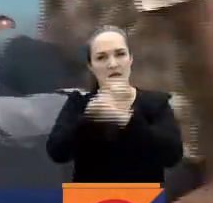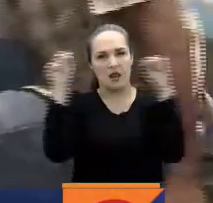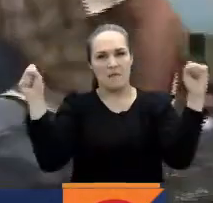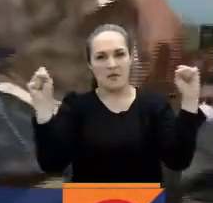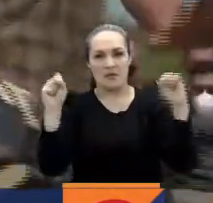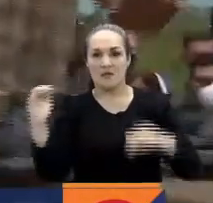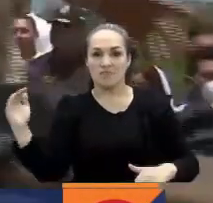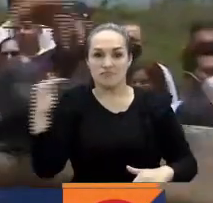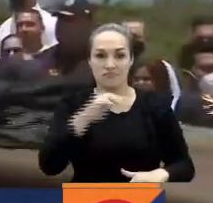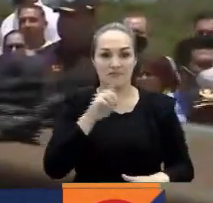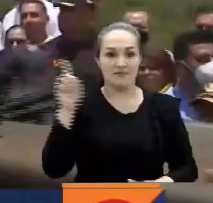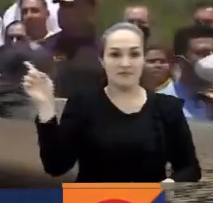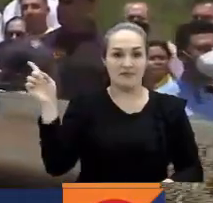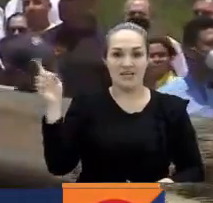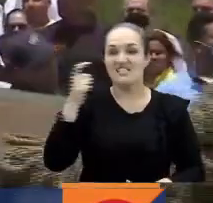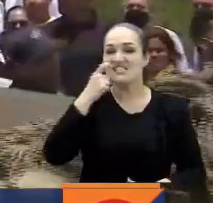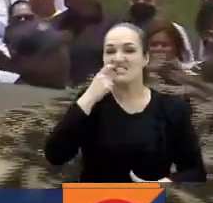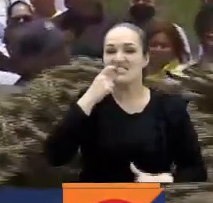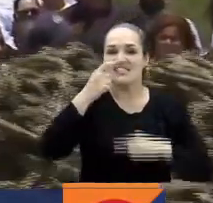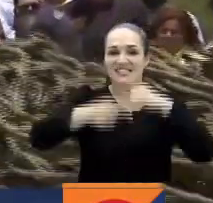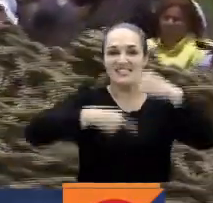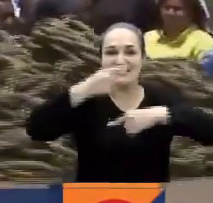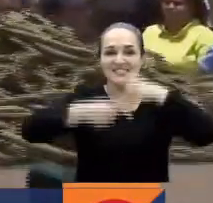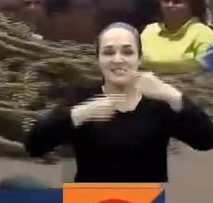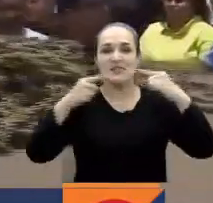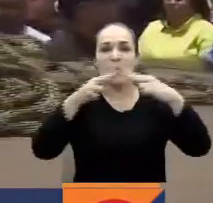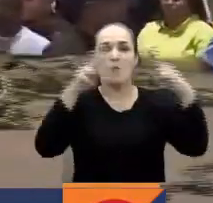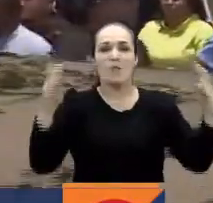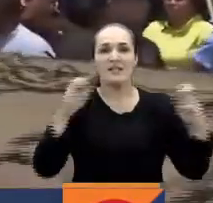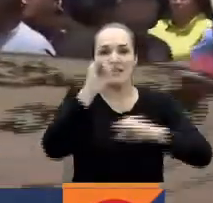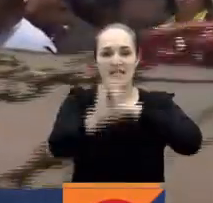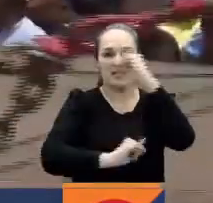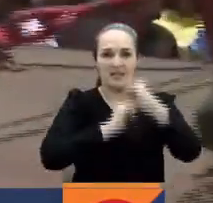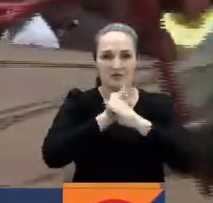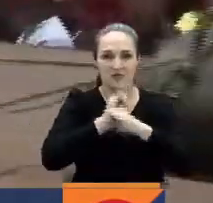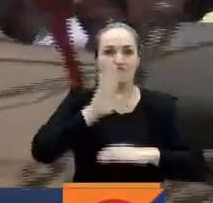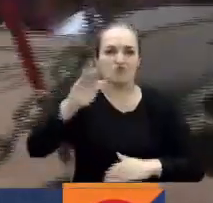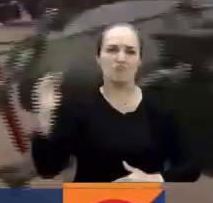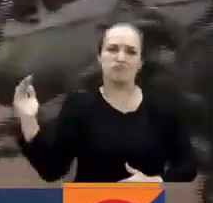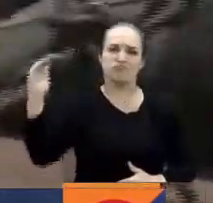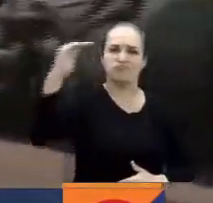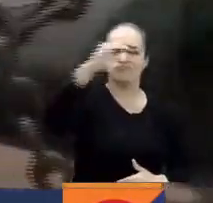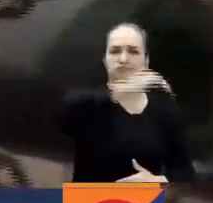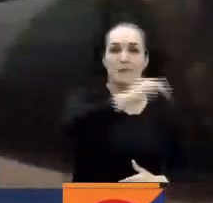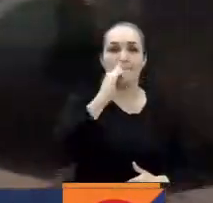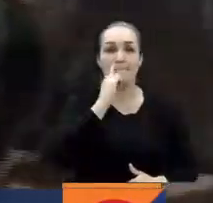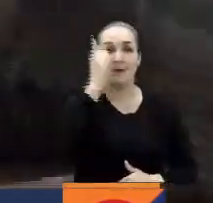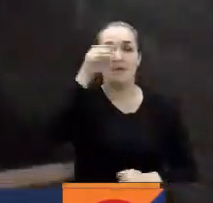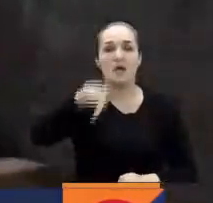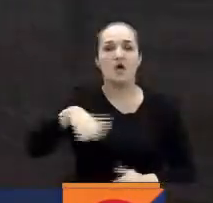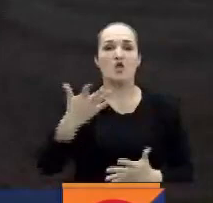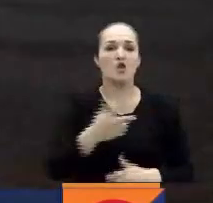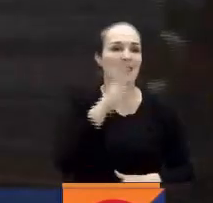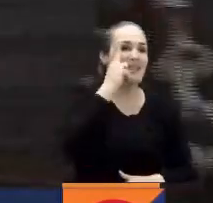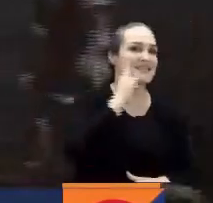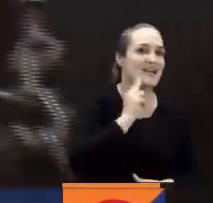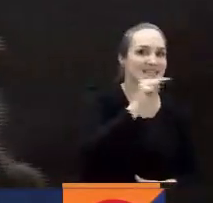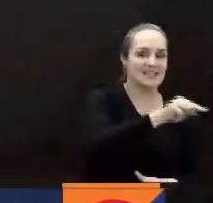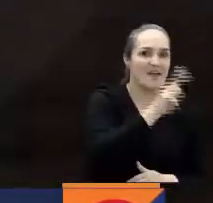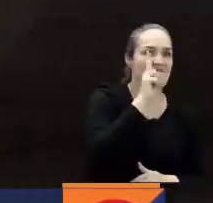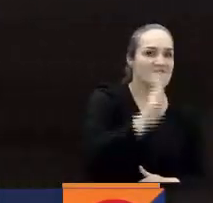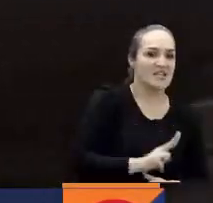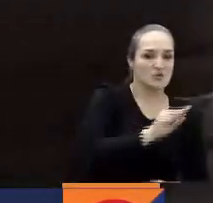este que ustedes están viendo, el puente internacional Simón Bolívar, el primer camión desde San Antonio del Táchira en Venezuela